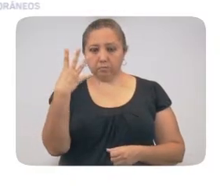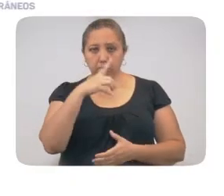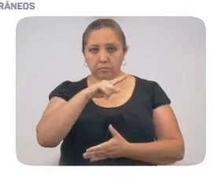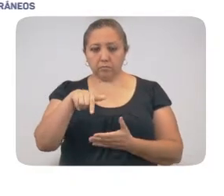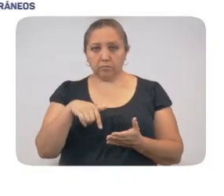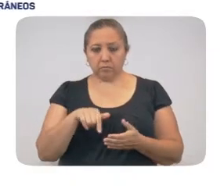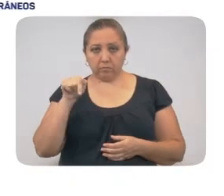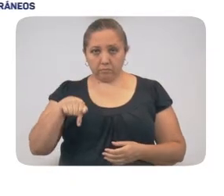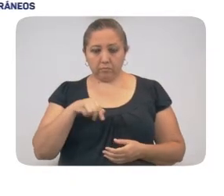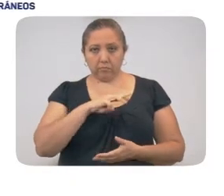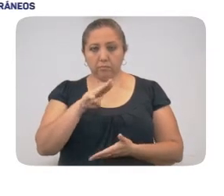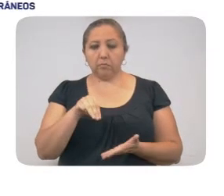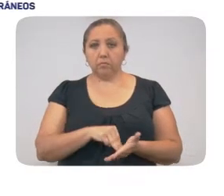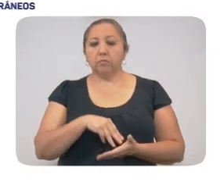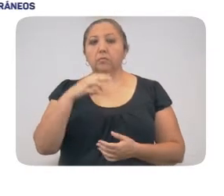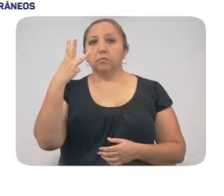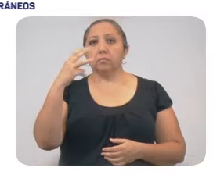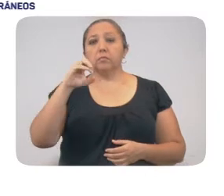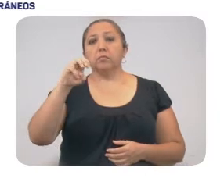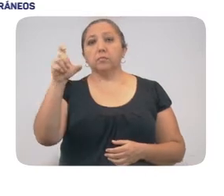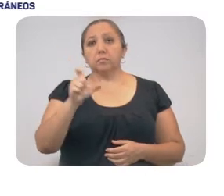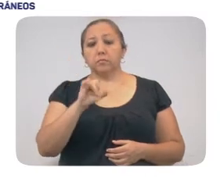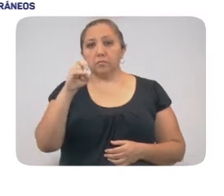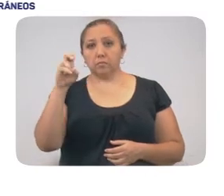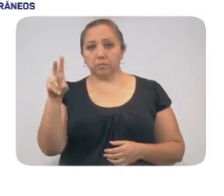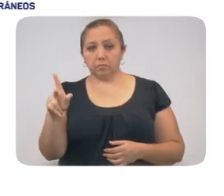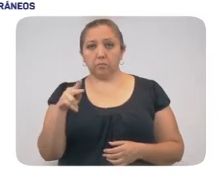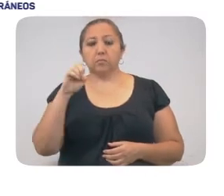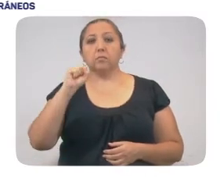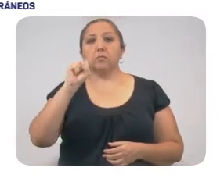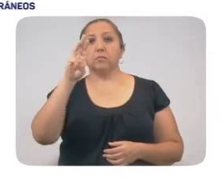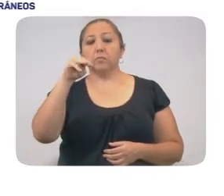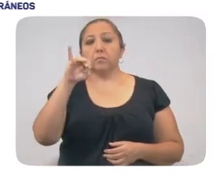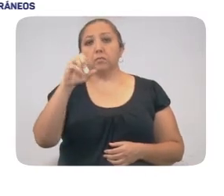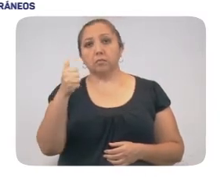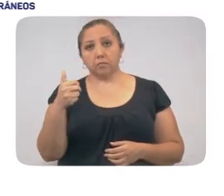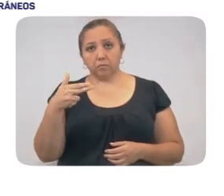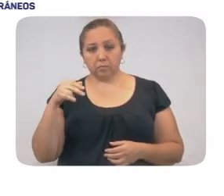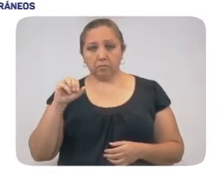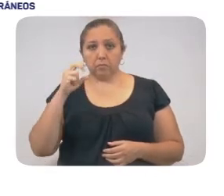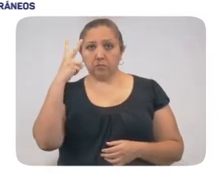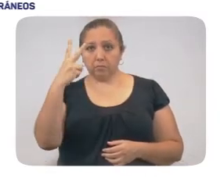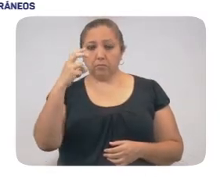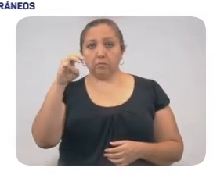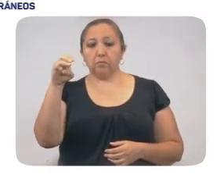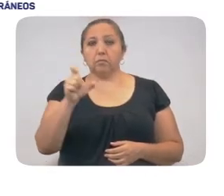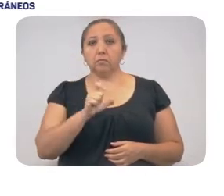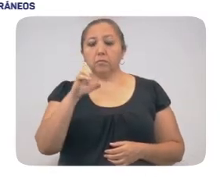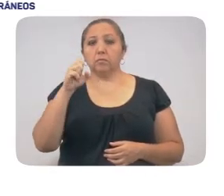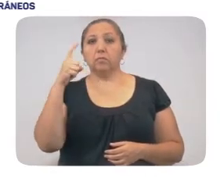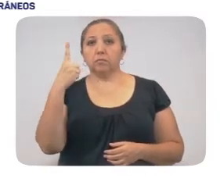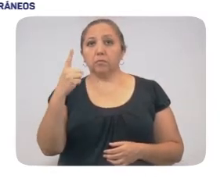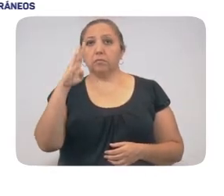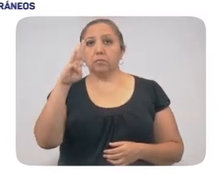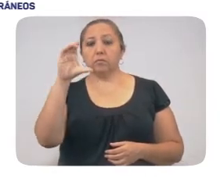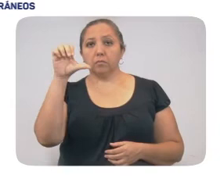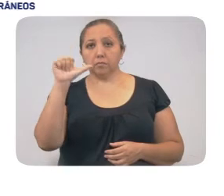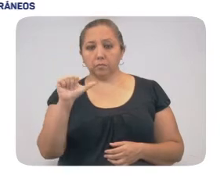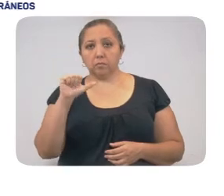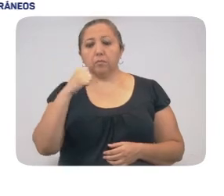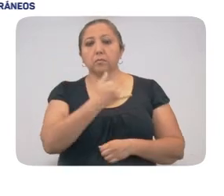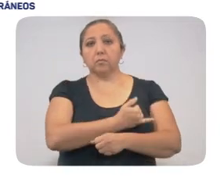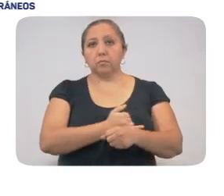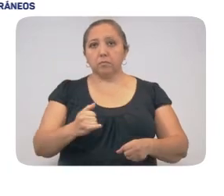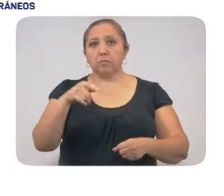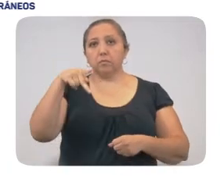Mérida, 3 en Maxcanú y Samajil, 2 en Jalachó y 1 en Baca, Junugmá,